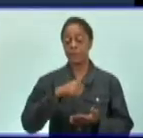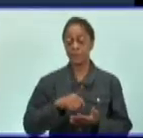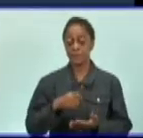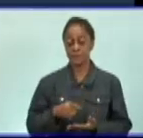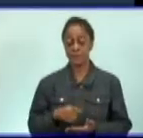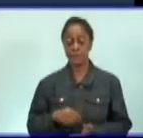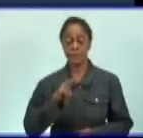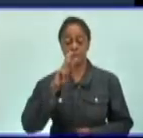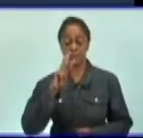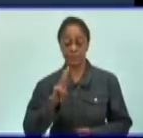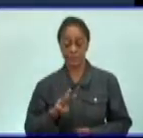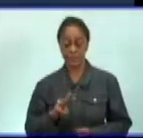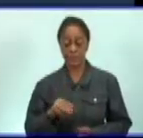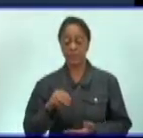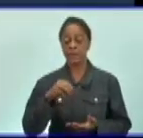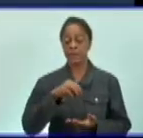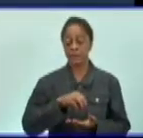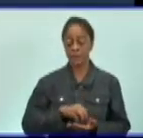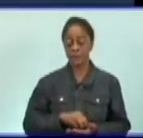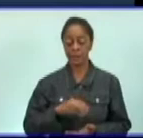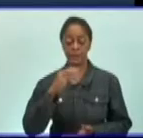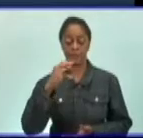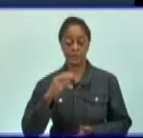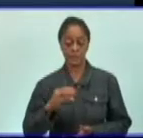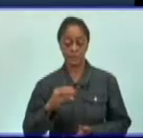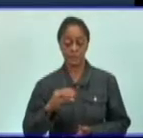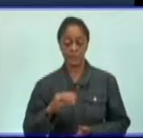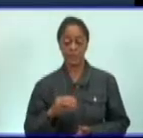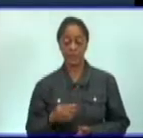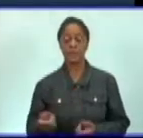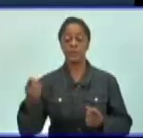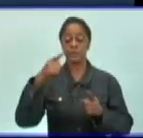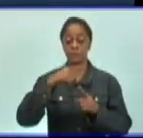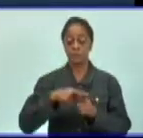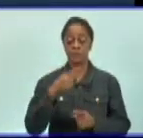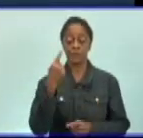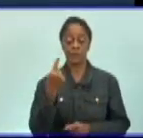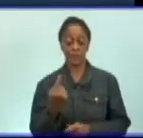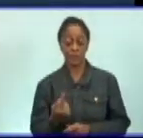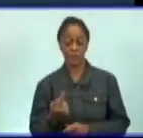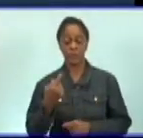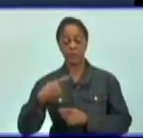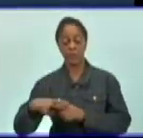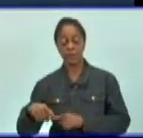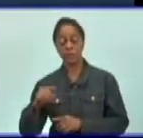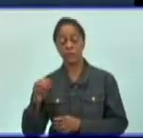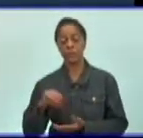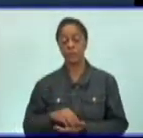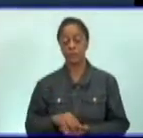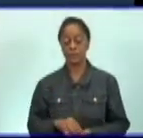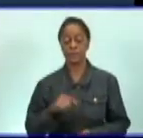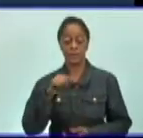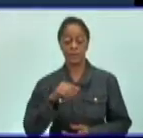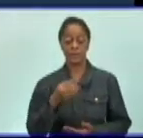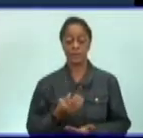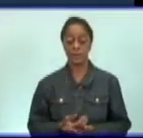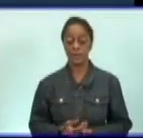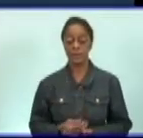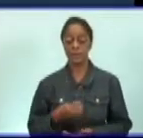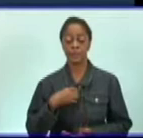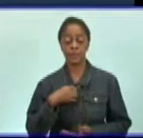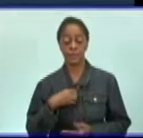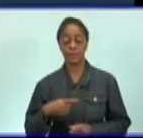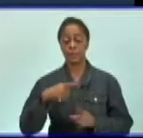el 3 en el lugar de la centena y adicionamos el 1 al próximo lugar. En este caso tendríamos